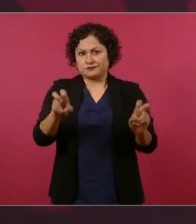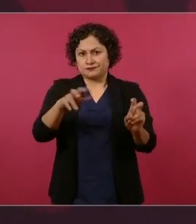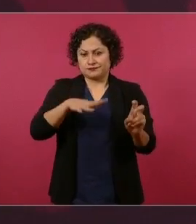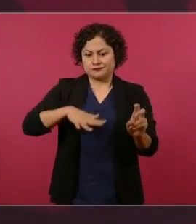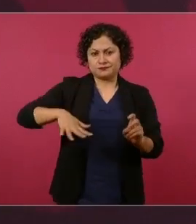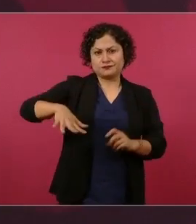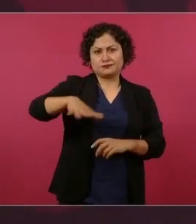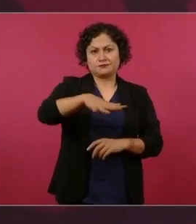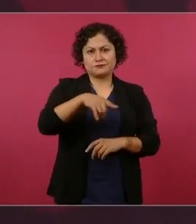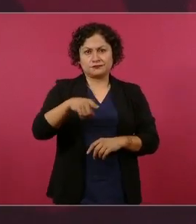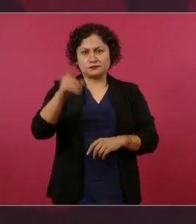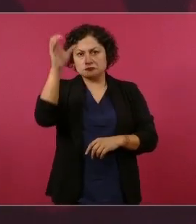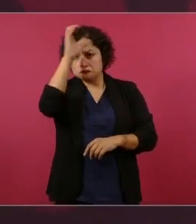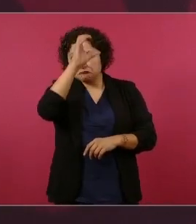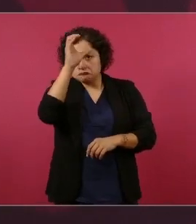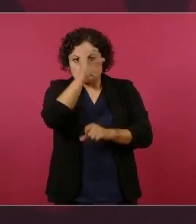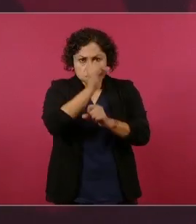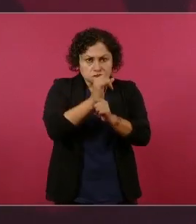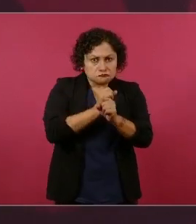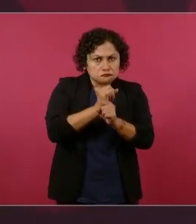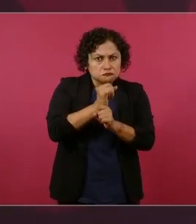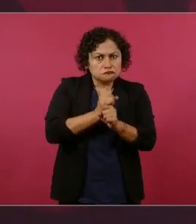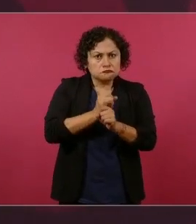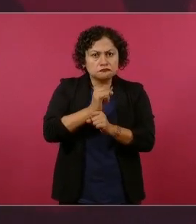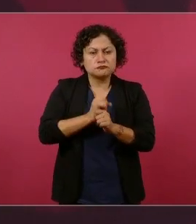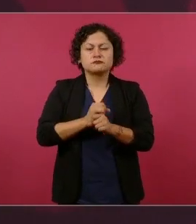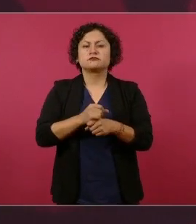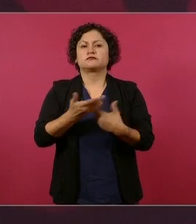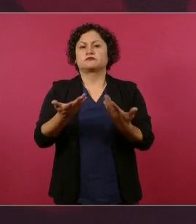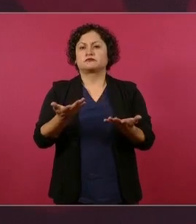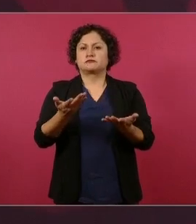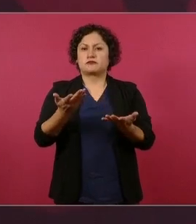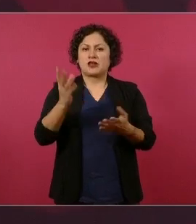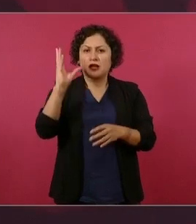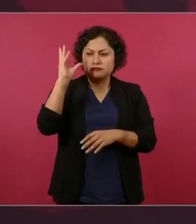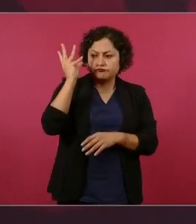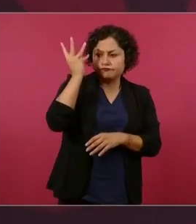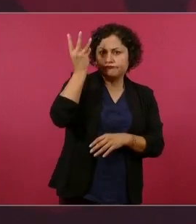la ciencia y del desarrollo tecnológico.